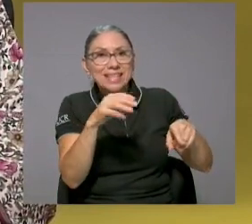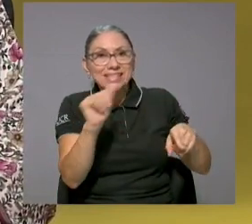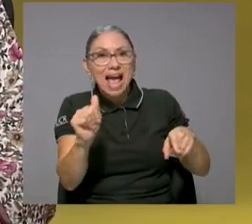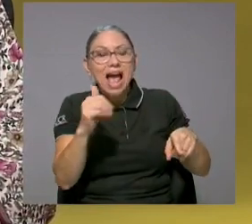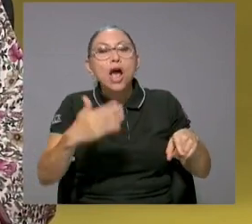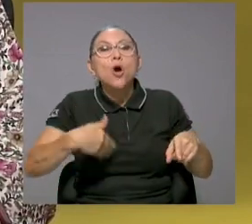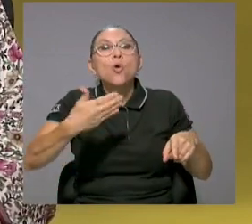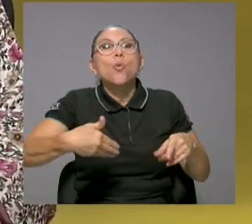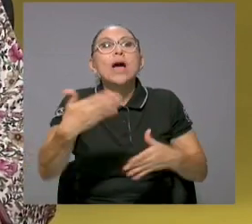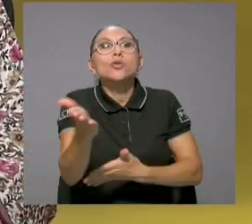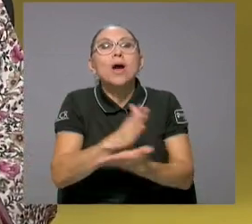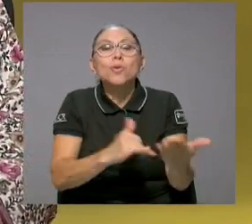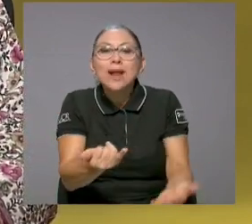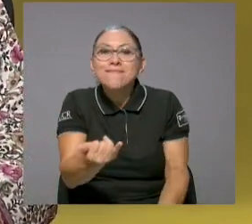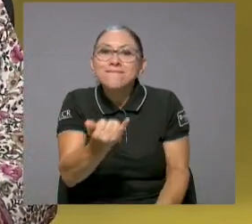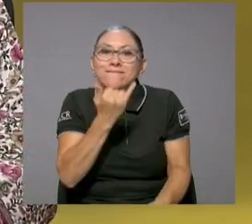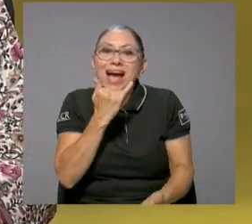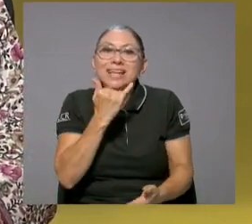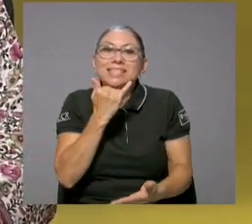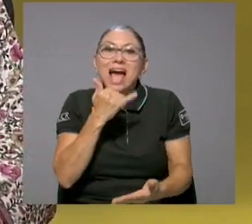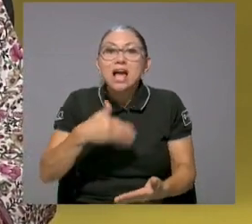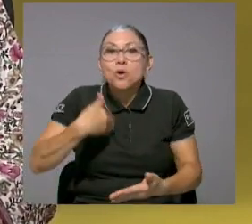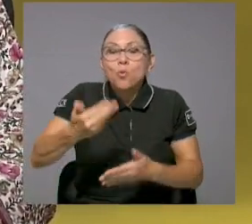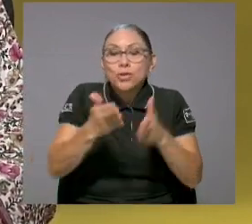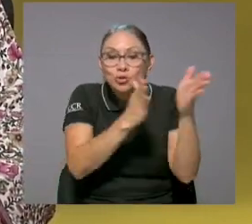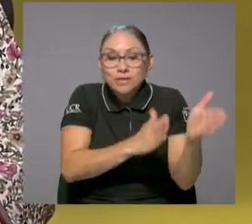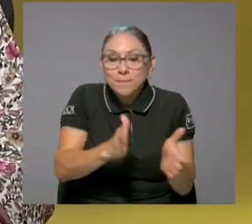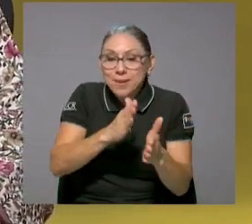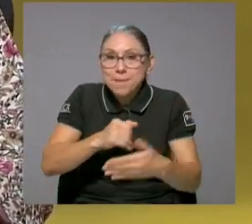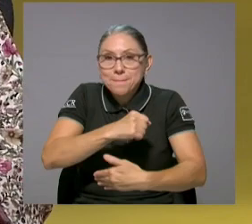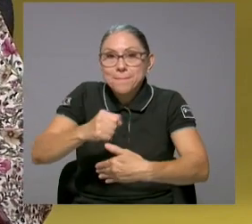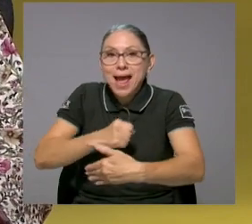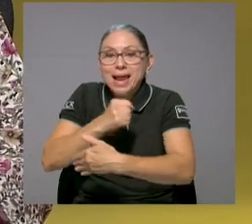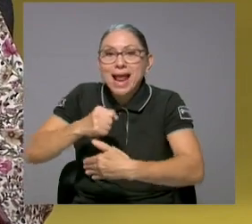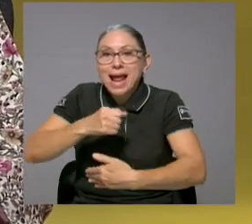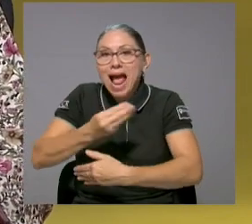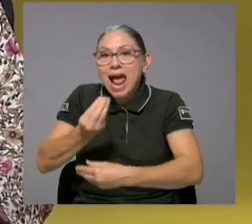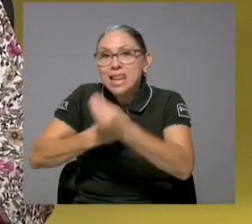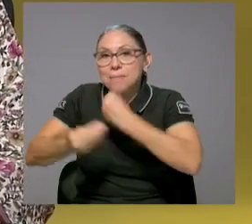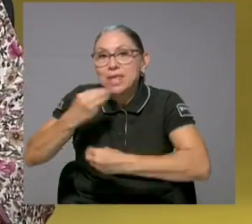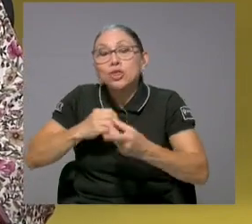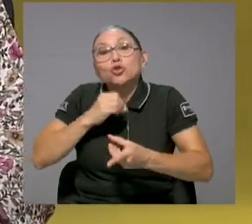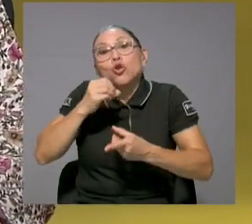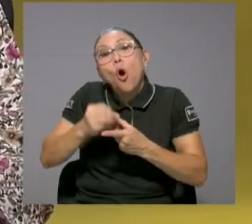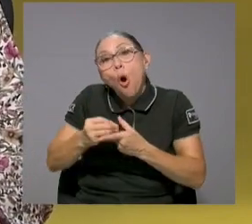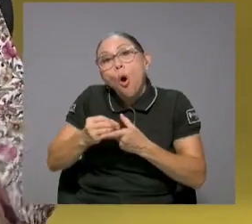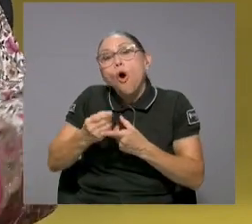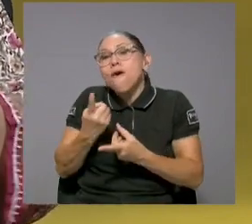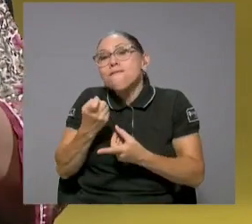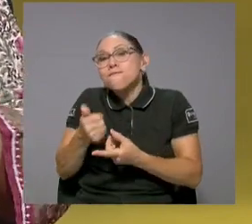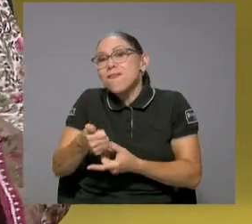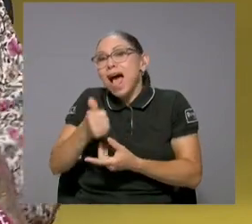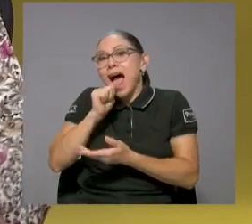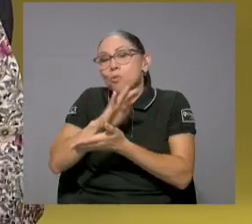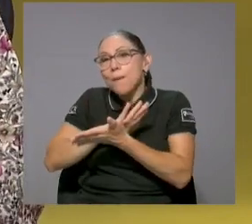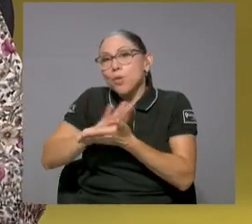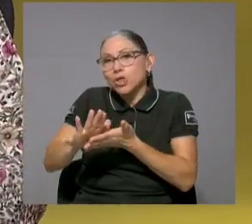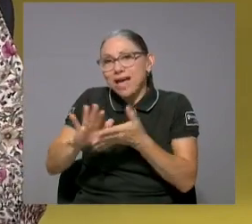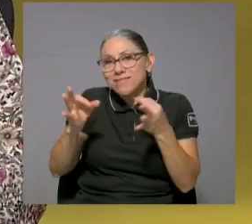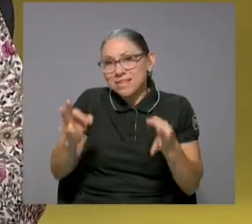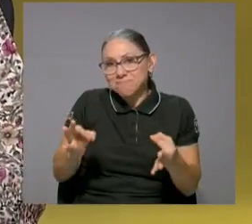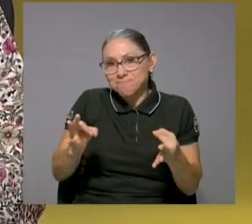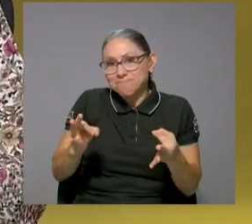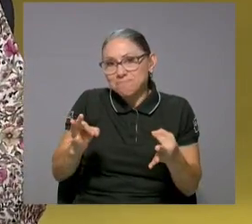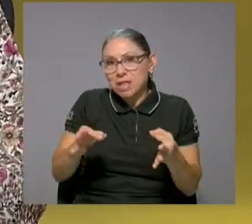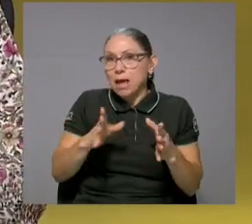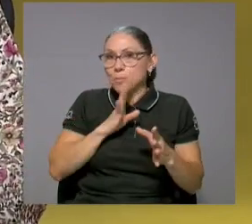en manipulación de alimentos o de acceso a agua potable. Entonces, voy a entrar por ahí, ahorita entro con la